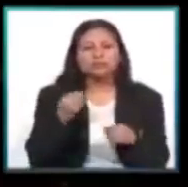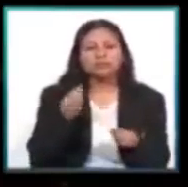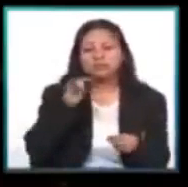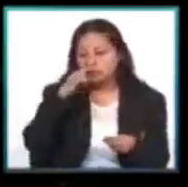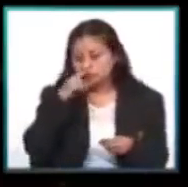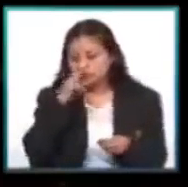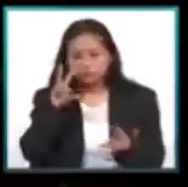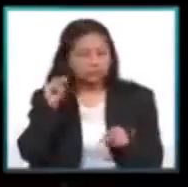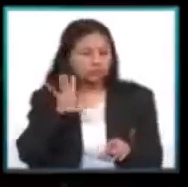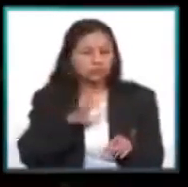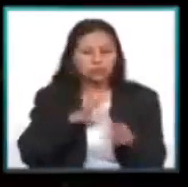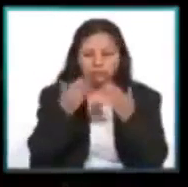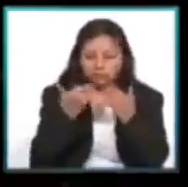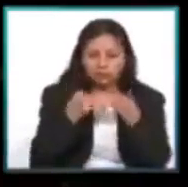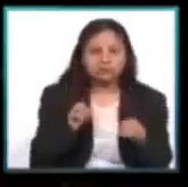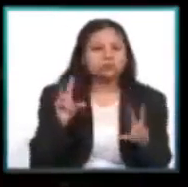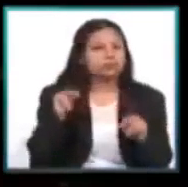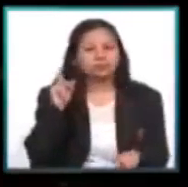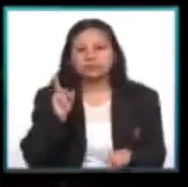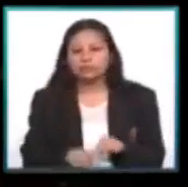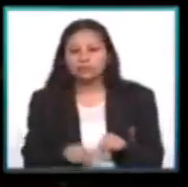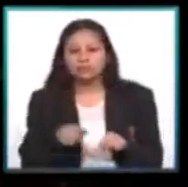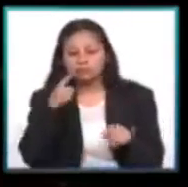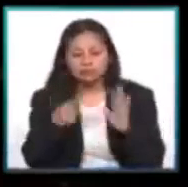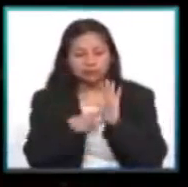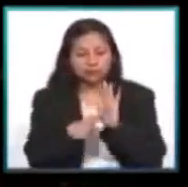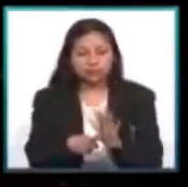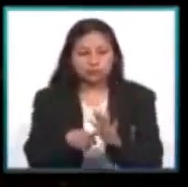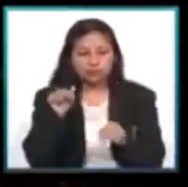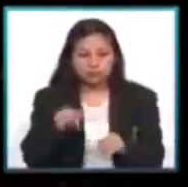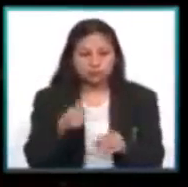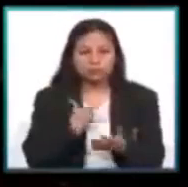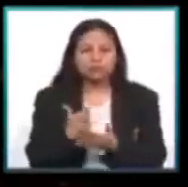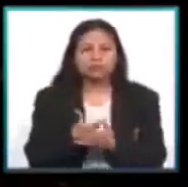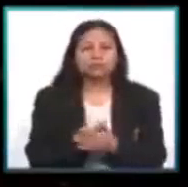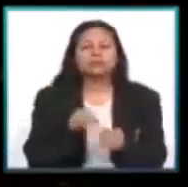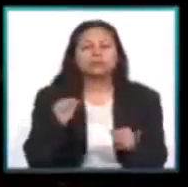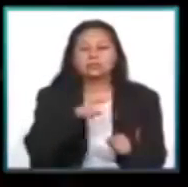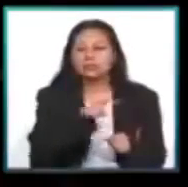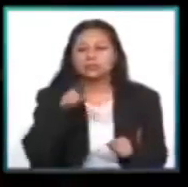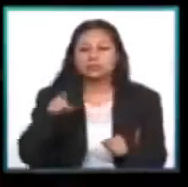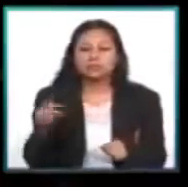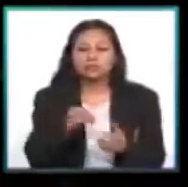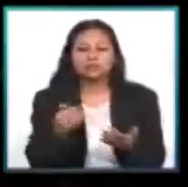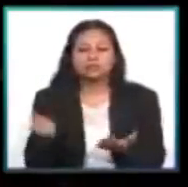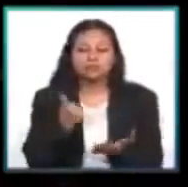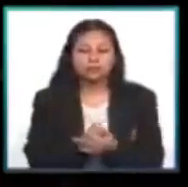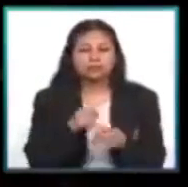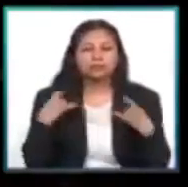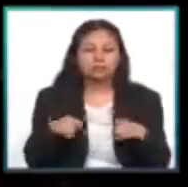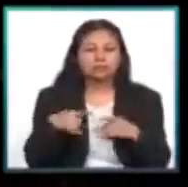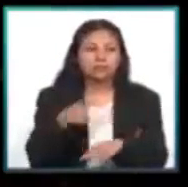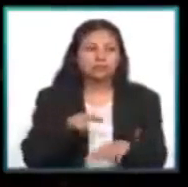que no tienen qué comer y no están reflejados en este presupuesto que ustedes quieren aprobar de